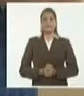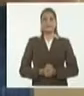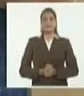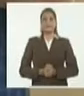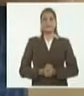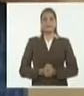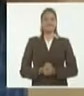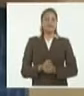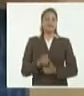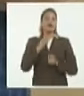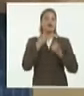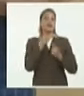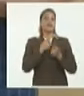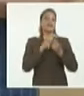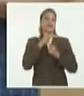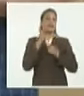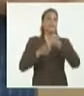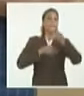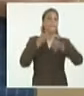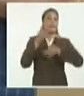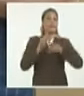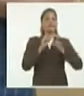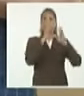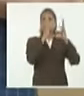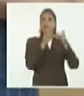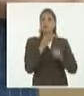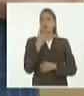indudablemente es un resultado rotundo de los científicos,